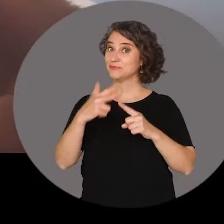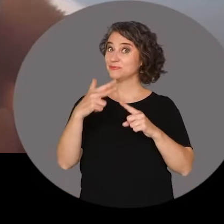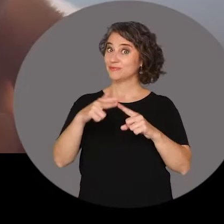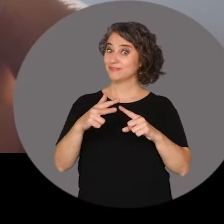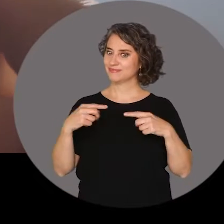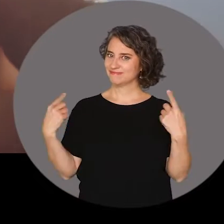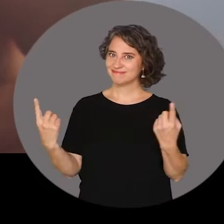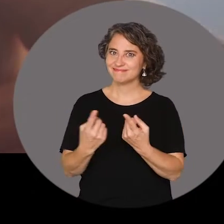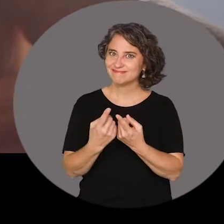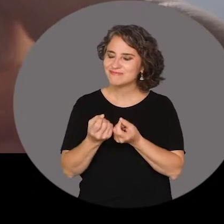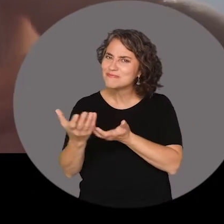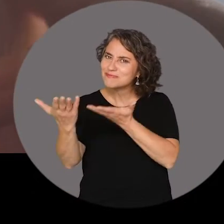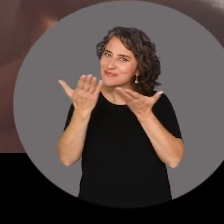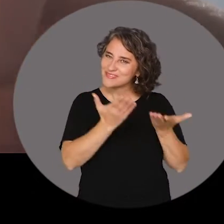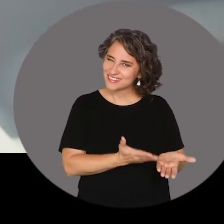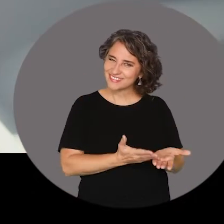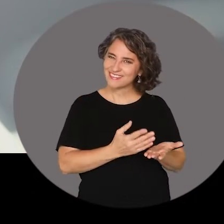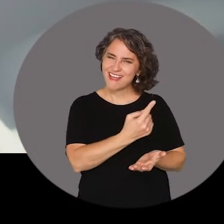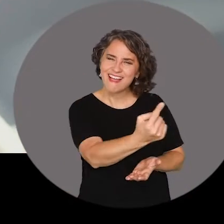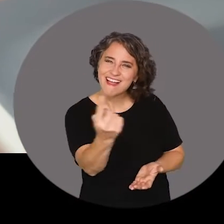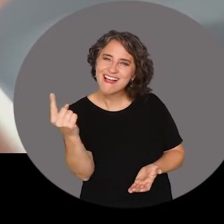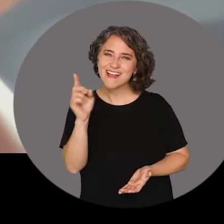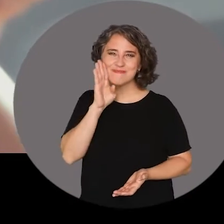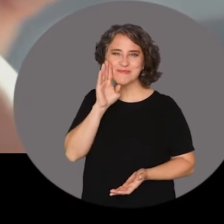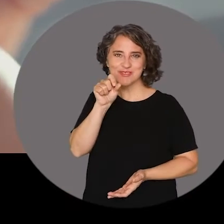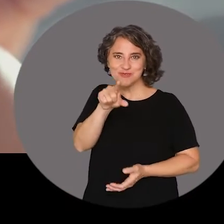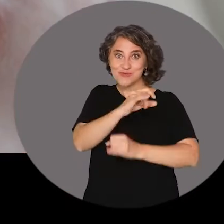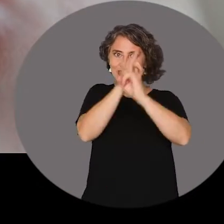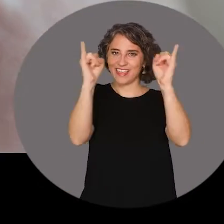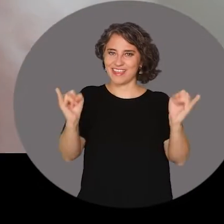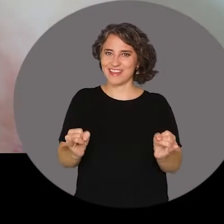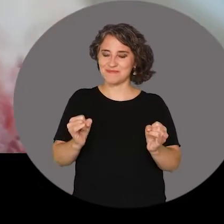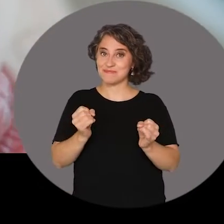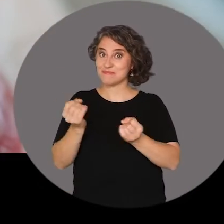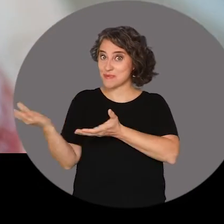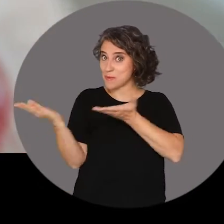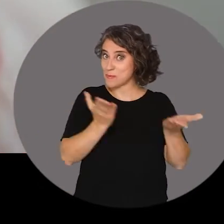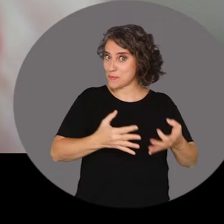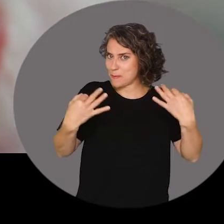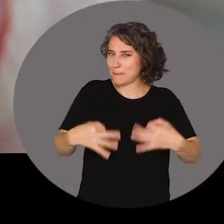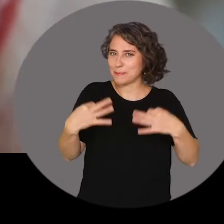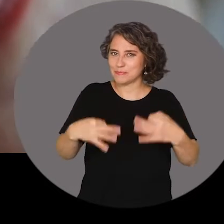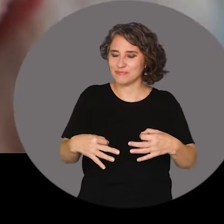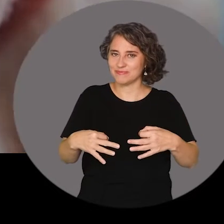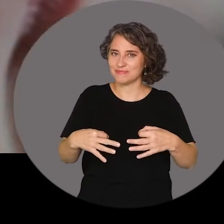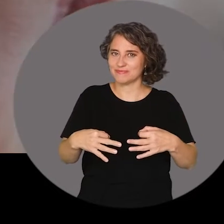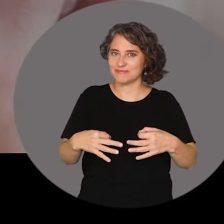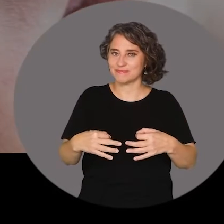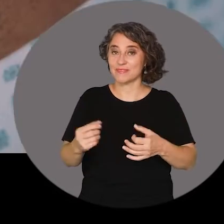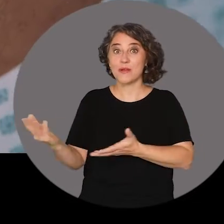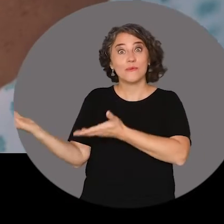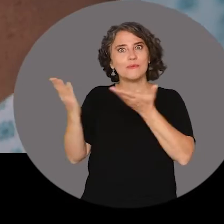desde nuevo centro queremos darle la bienvenida a todas las mamás en su día una bienvenida muy especial